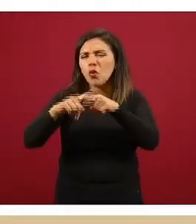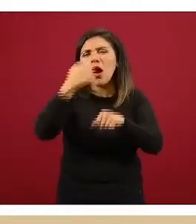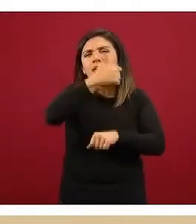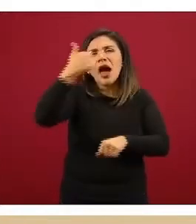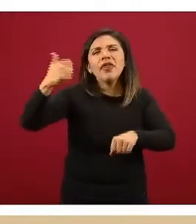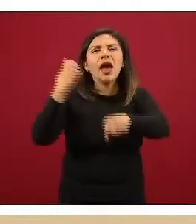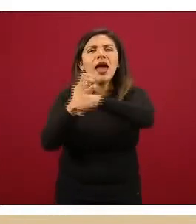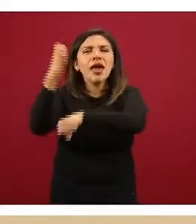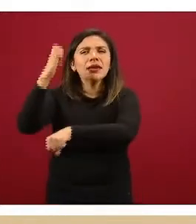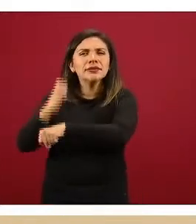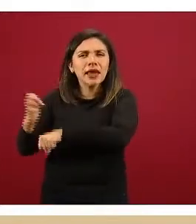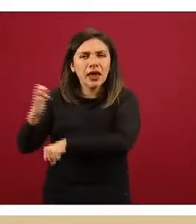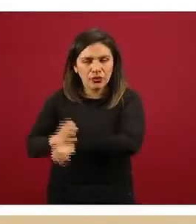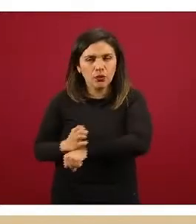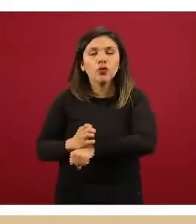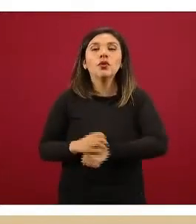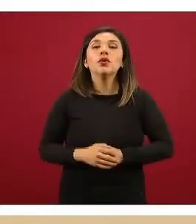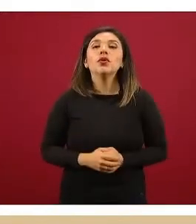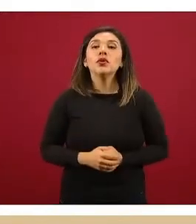estado,